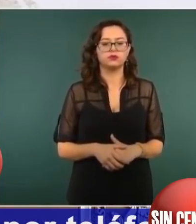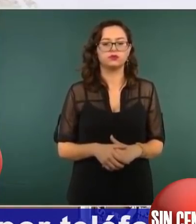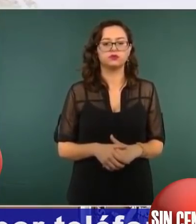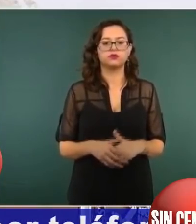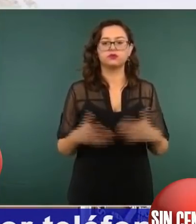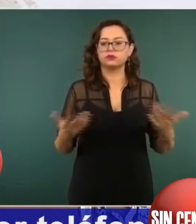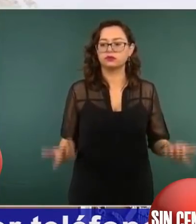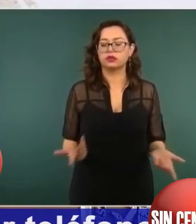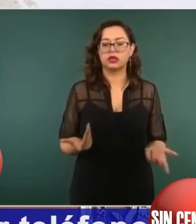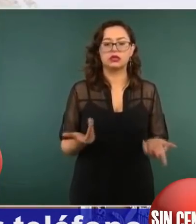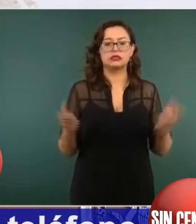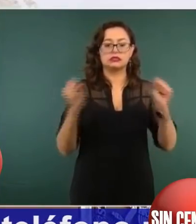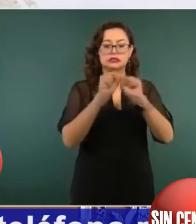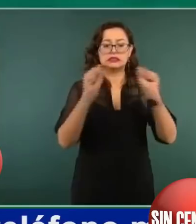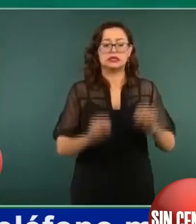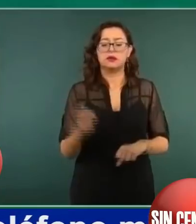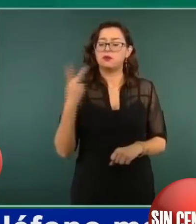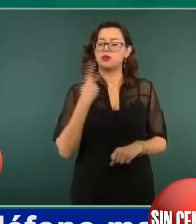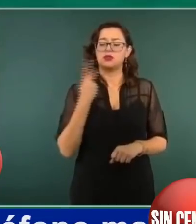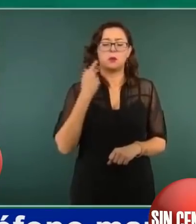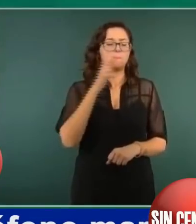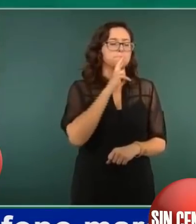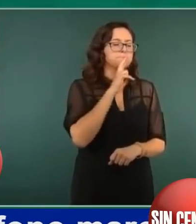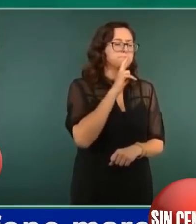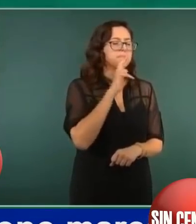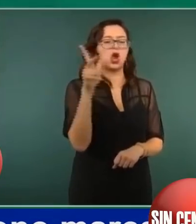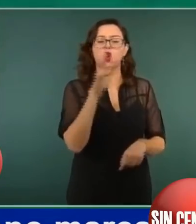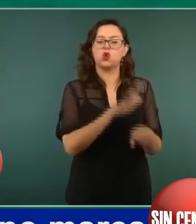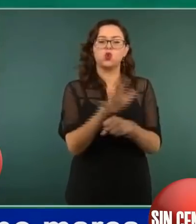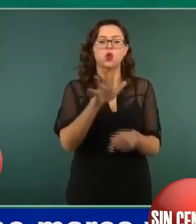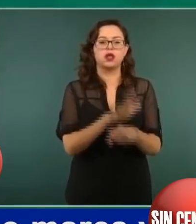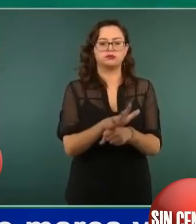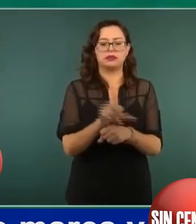el mejor sistema político que existe